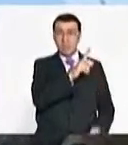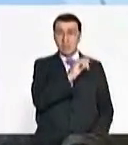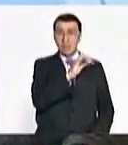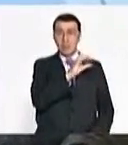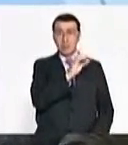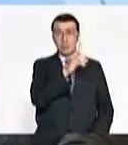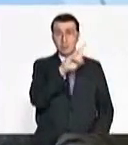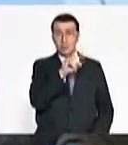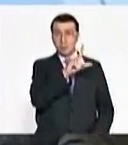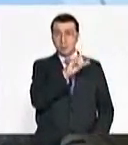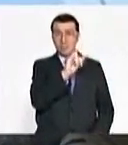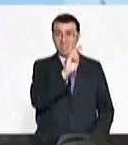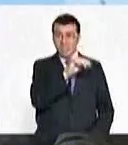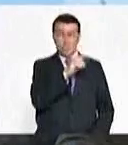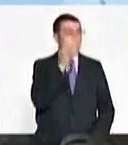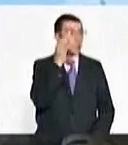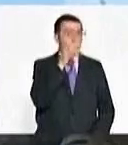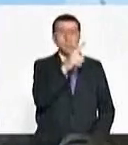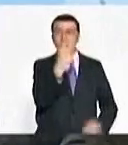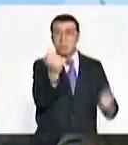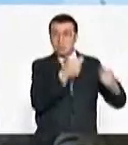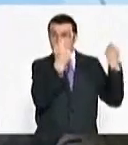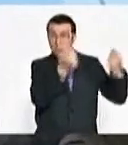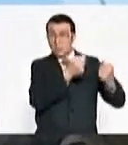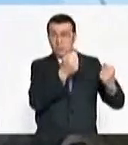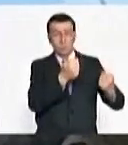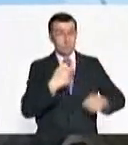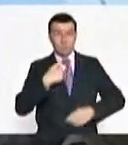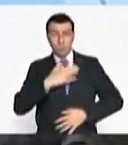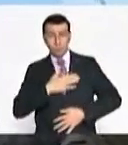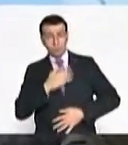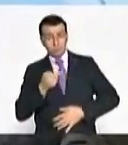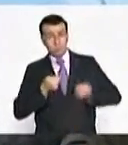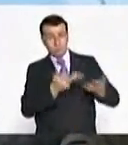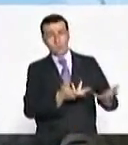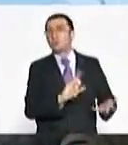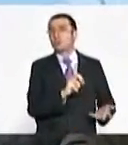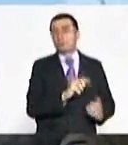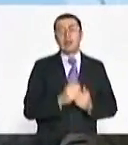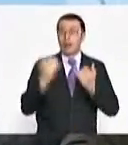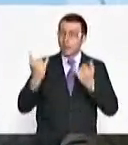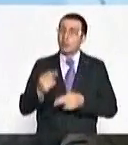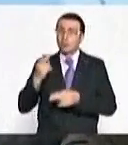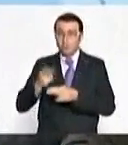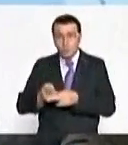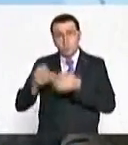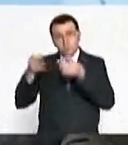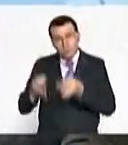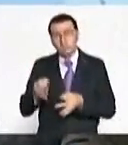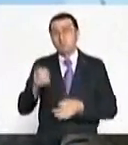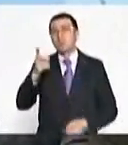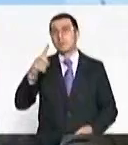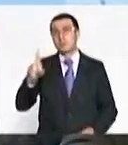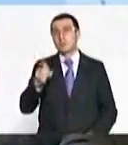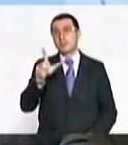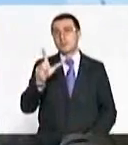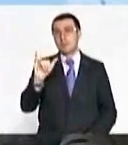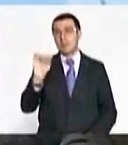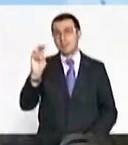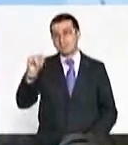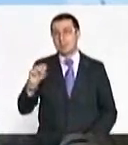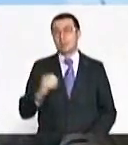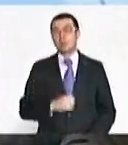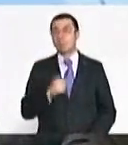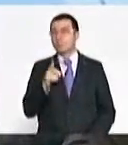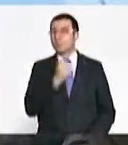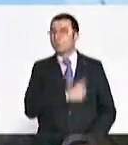LipoSlim, no es el nuestro, ya es una copia. El producto se llama Slim, para que ustedes, el mismo tema, no se